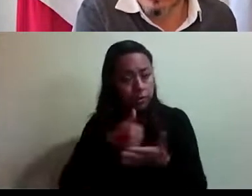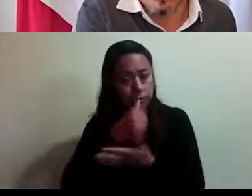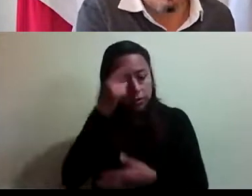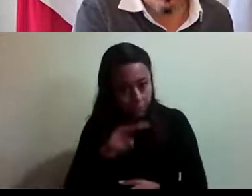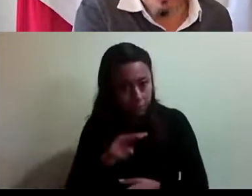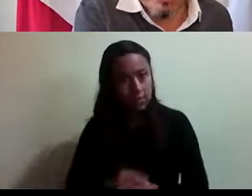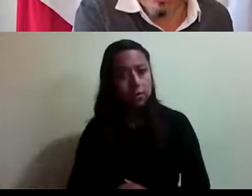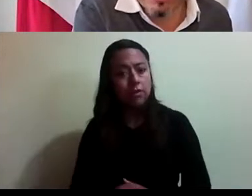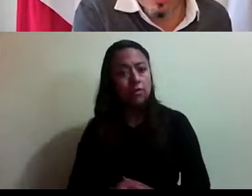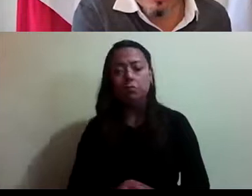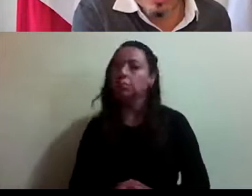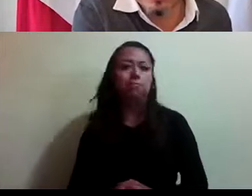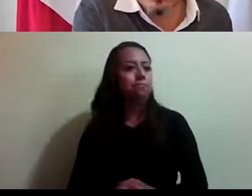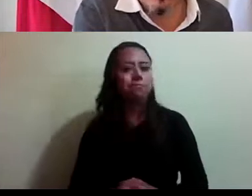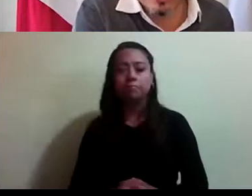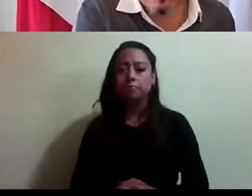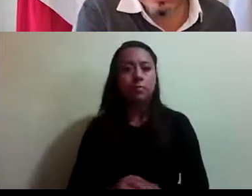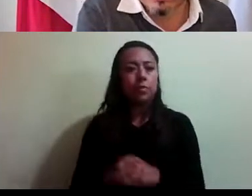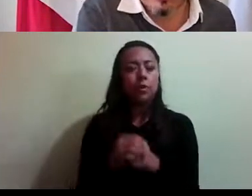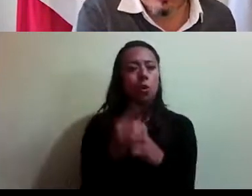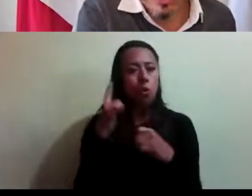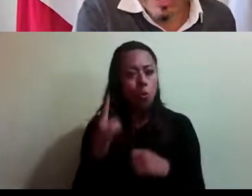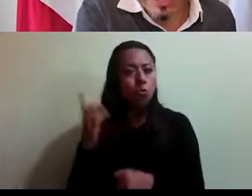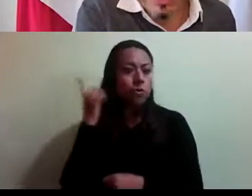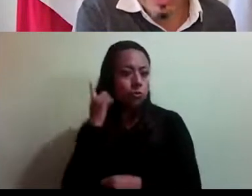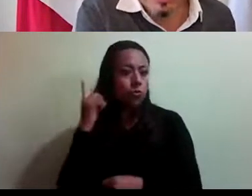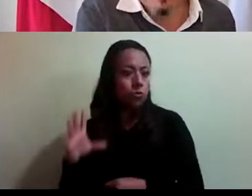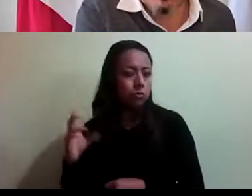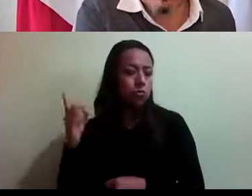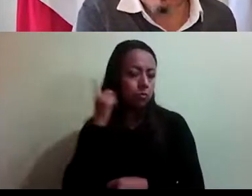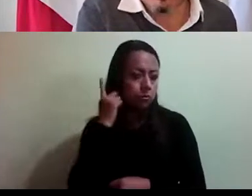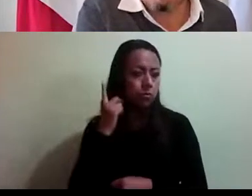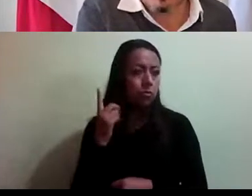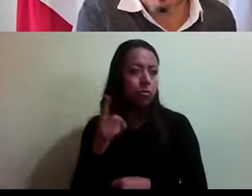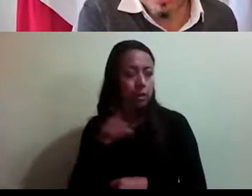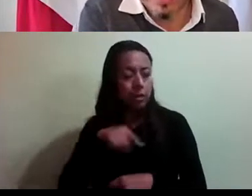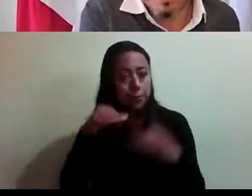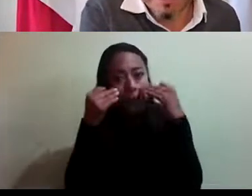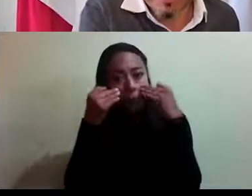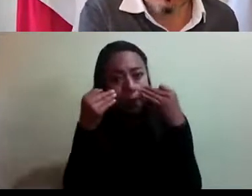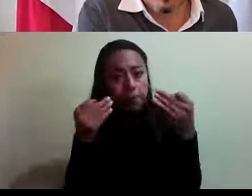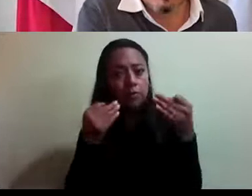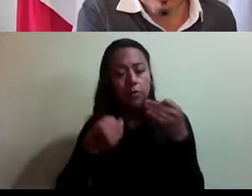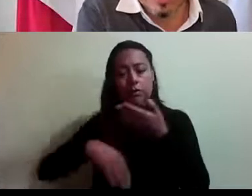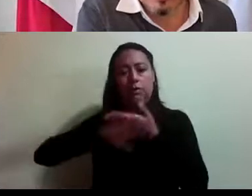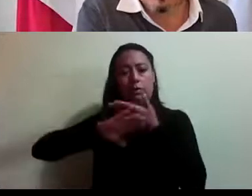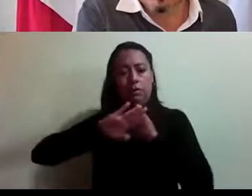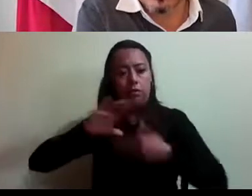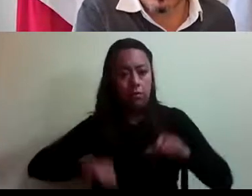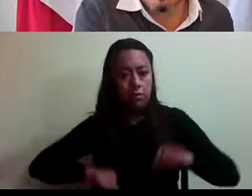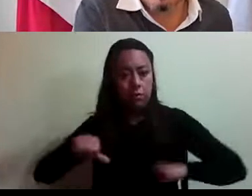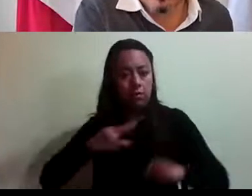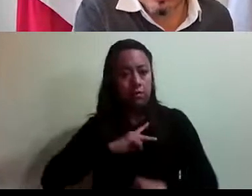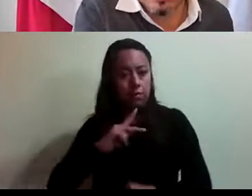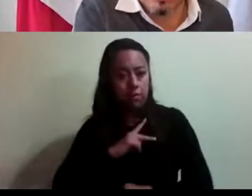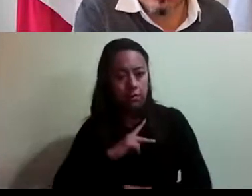saben, tampoco ha habido una sola legisladora o legislador que haya visto afectada su actividad de